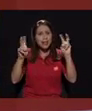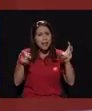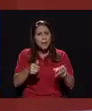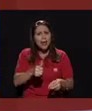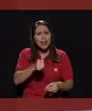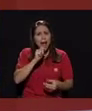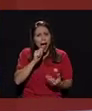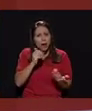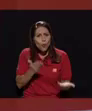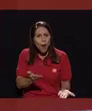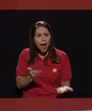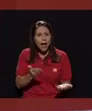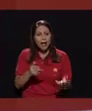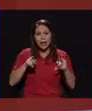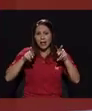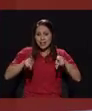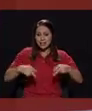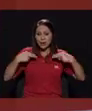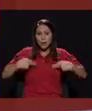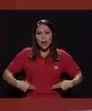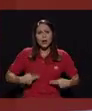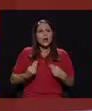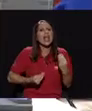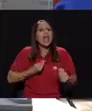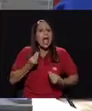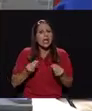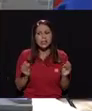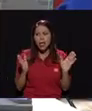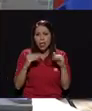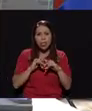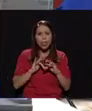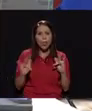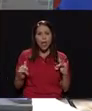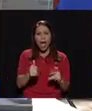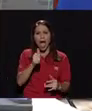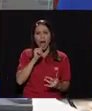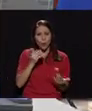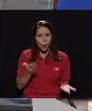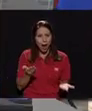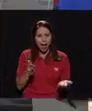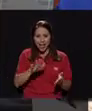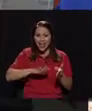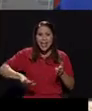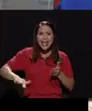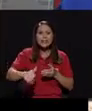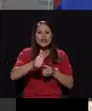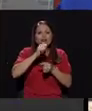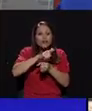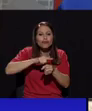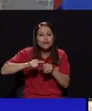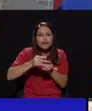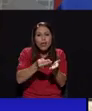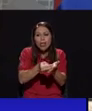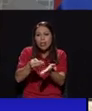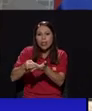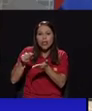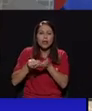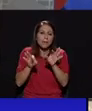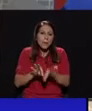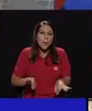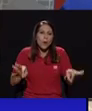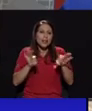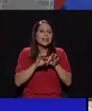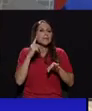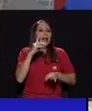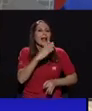agua. O sea, ¿qué hace el ser humano sin agua? Y estos ecosistemas son vitales, son cruciales para